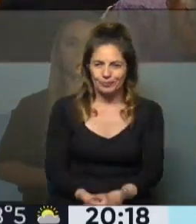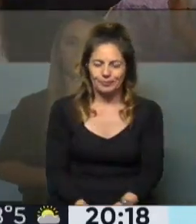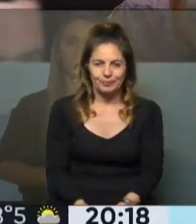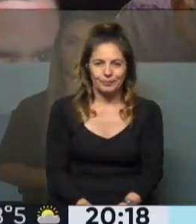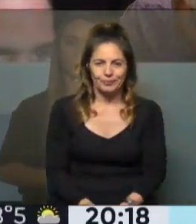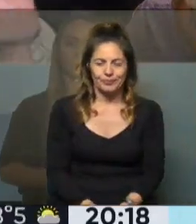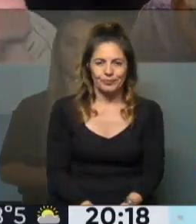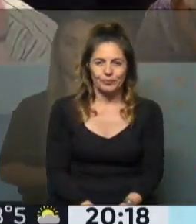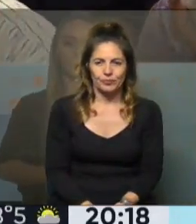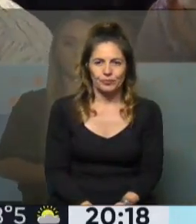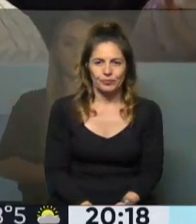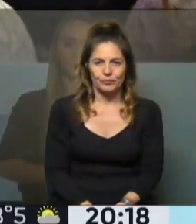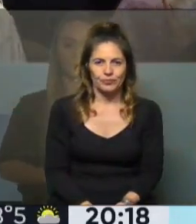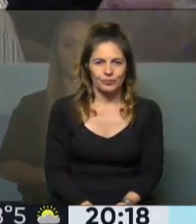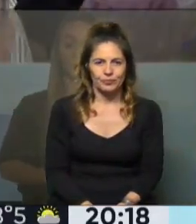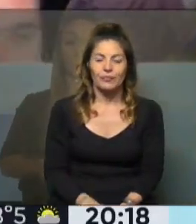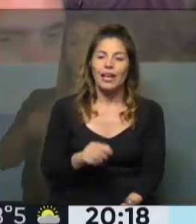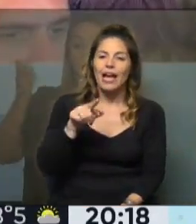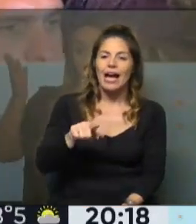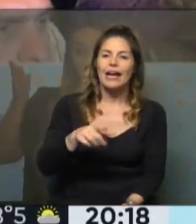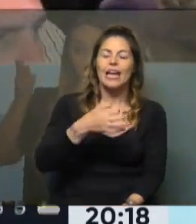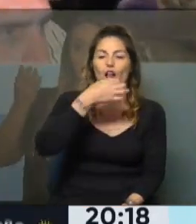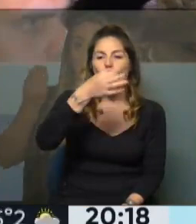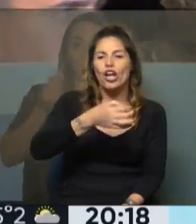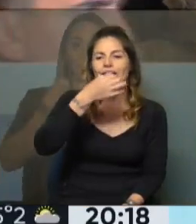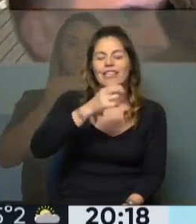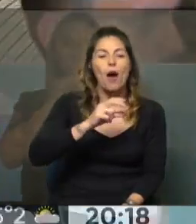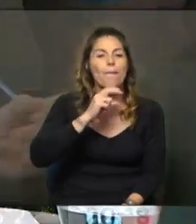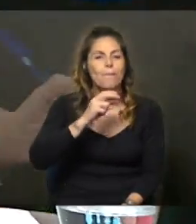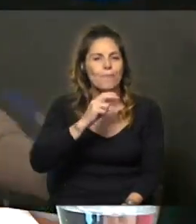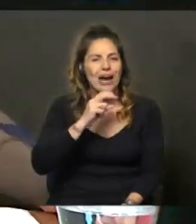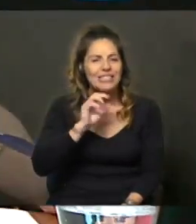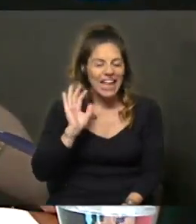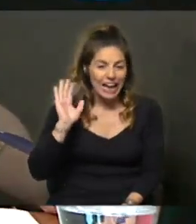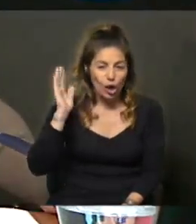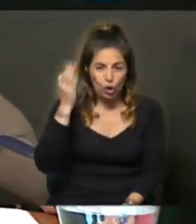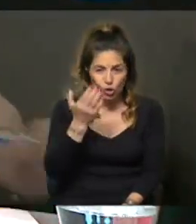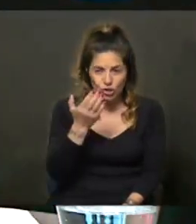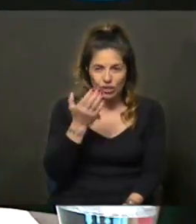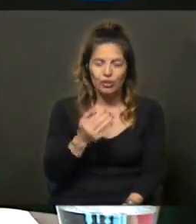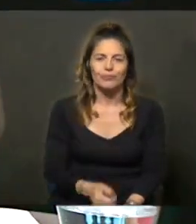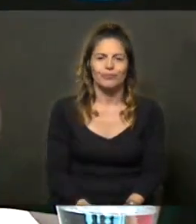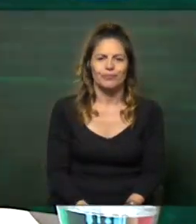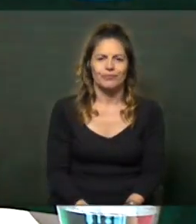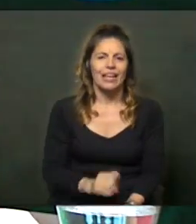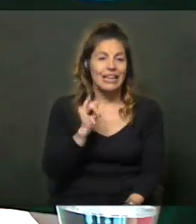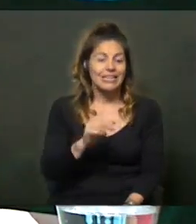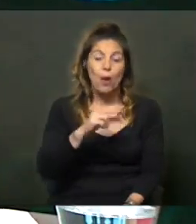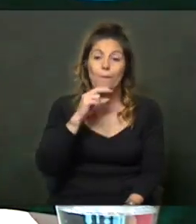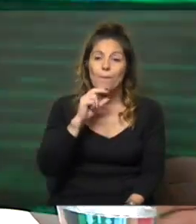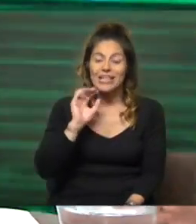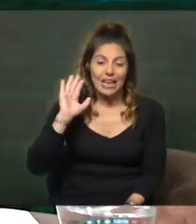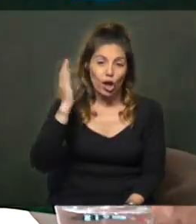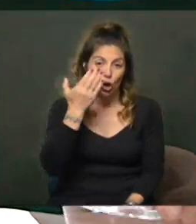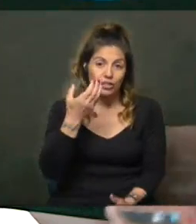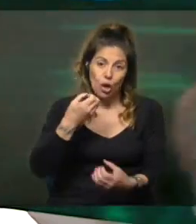gracias Ahí la palabra de Sergio maa reconociendo bueno Sergio masa reconociendo La